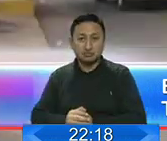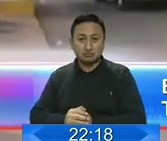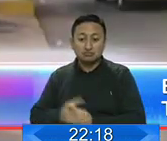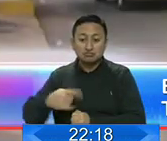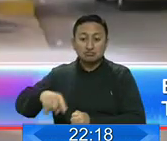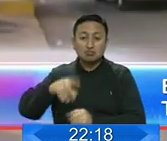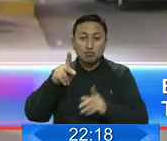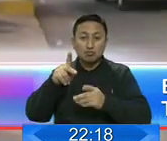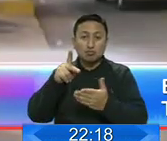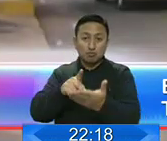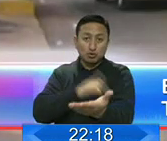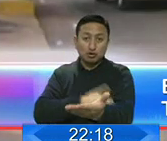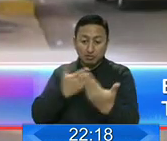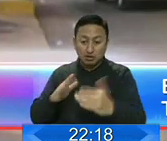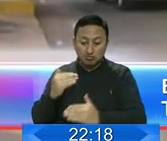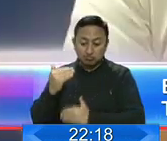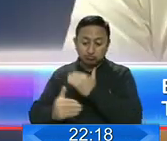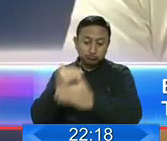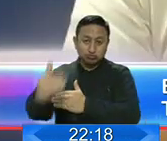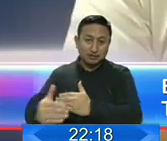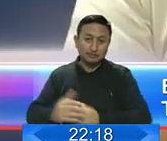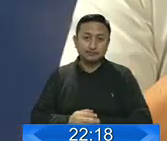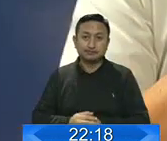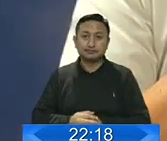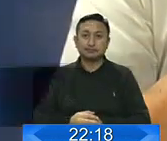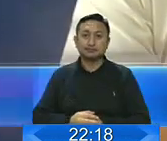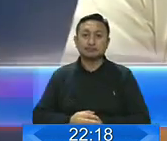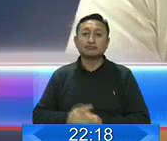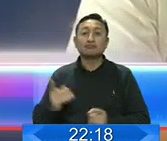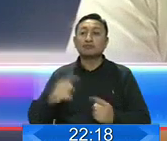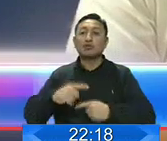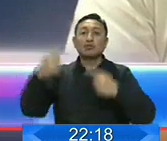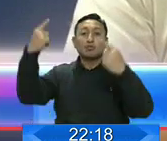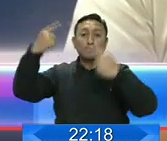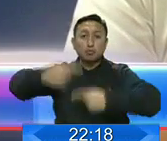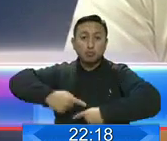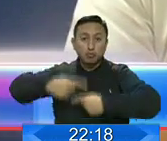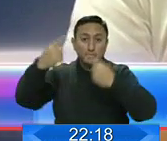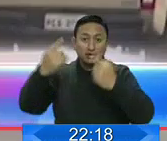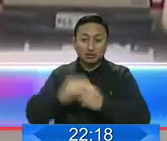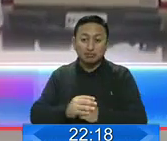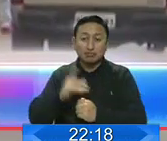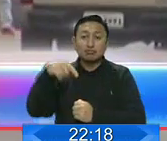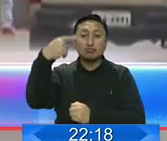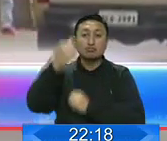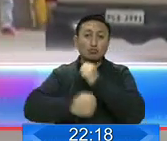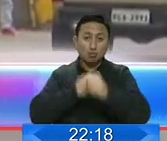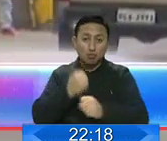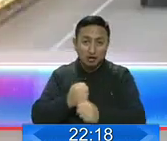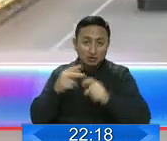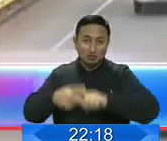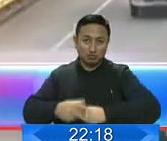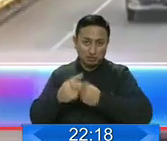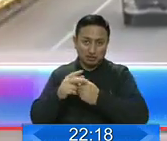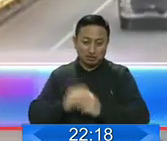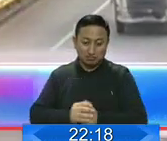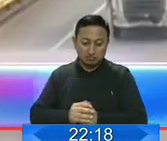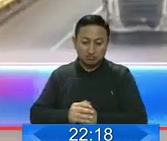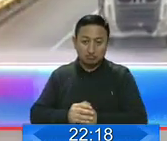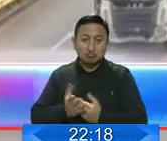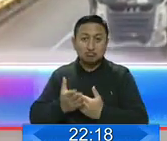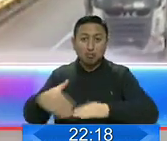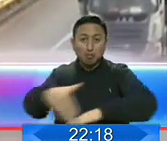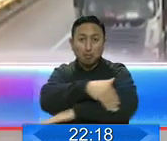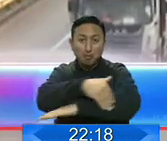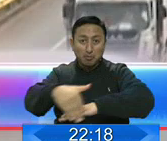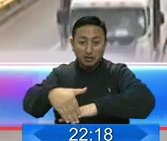comenzará a ejecutarse en los próximos meses. Los peajes se pondrían a partir del próximo año, en enero. La vía no se van a poner